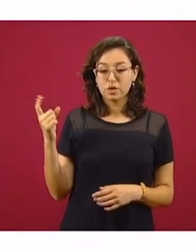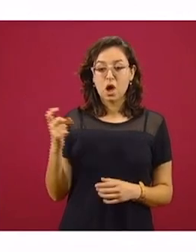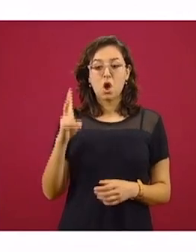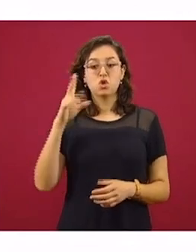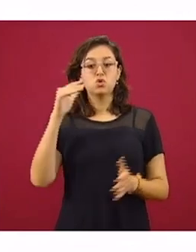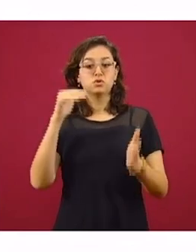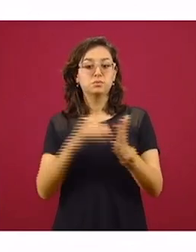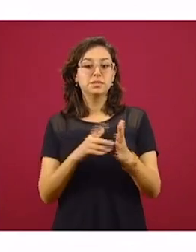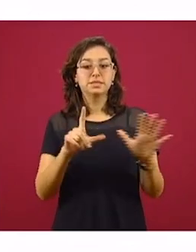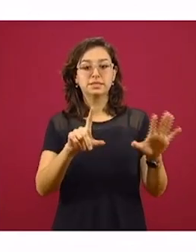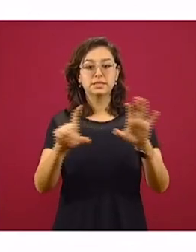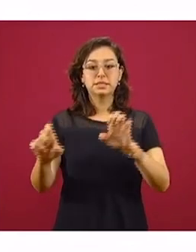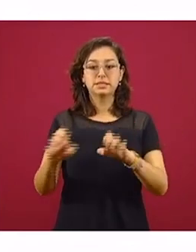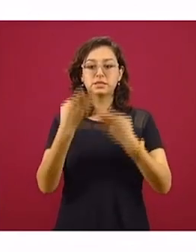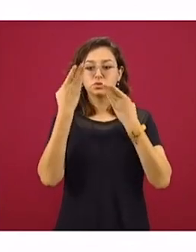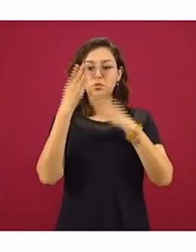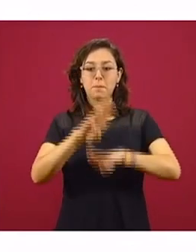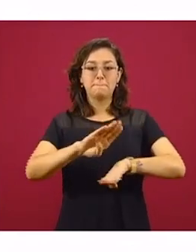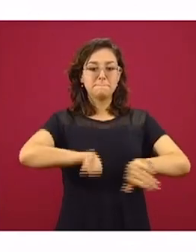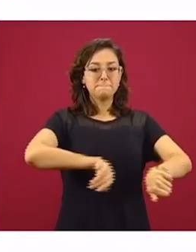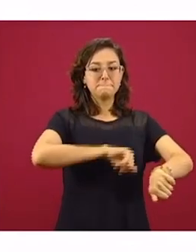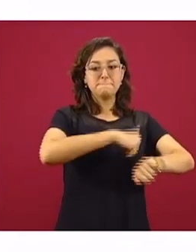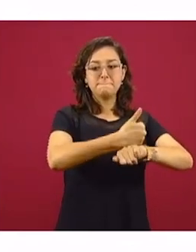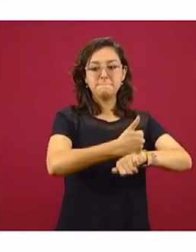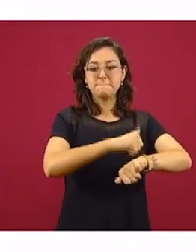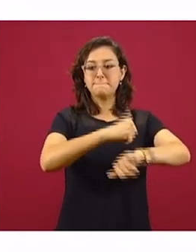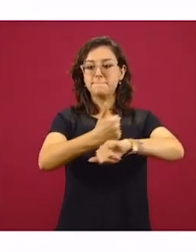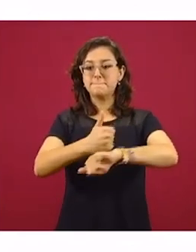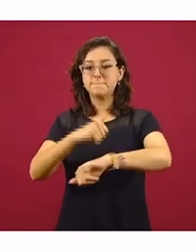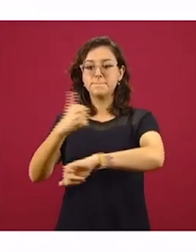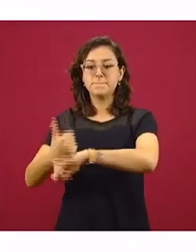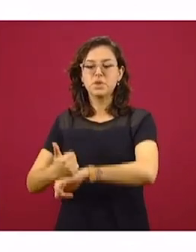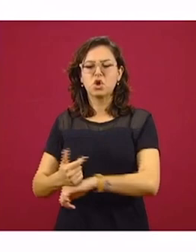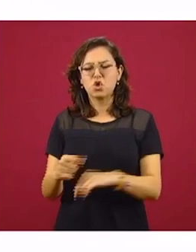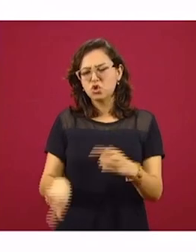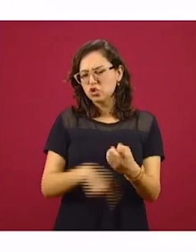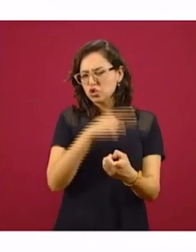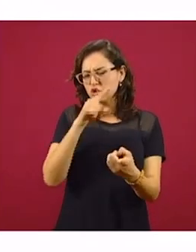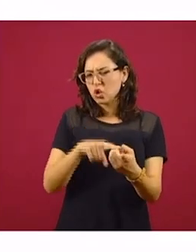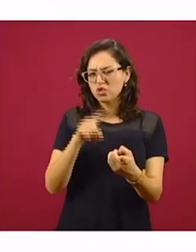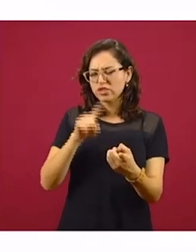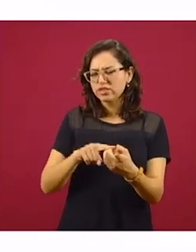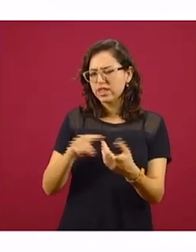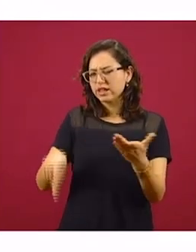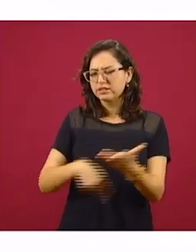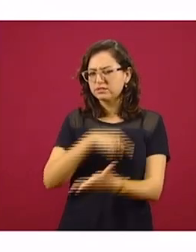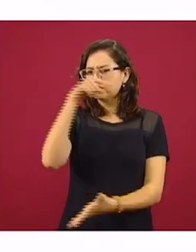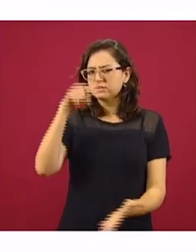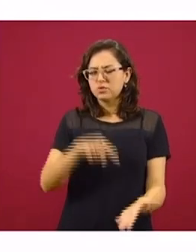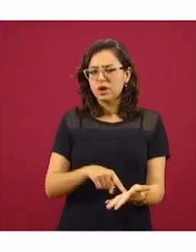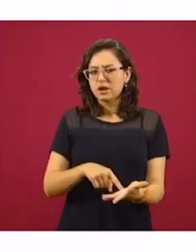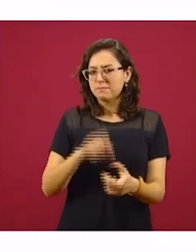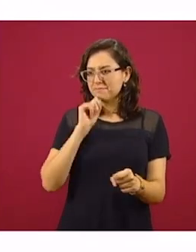2.700 sucursales, ¿en dónde ubicar estas sucursales como la que vimos en el